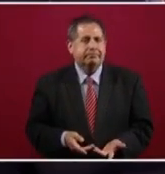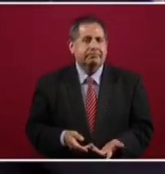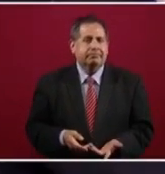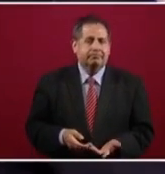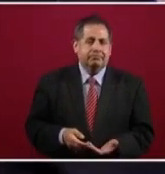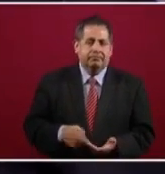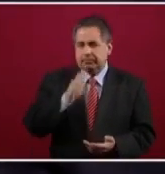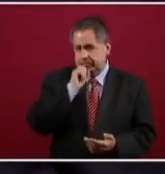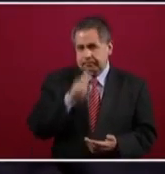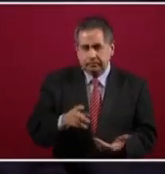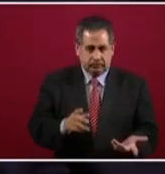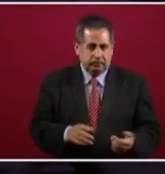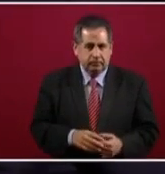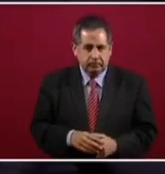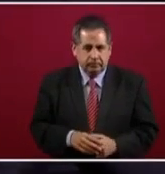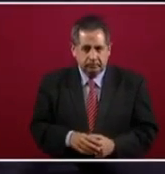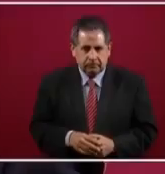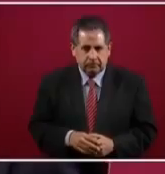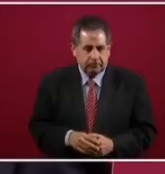también